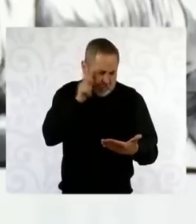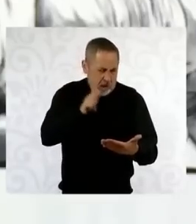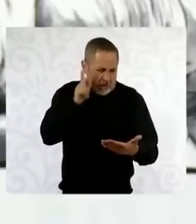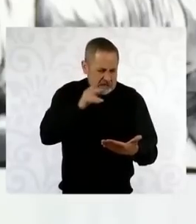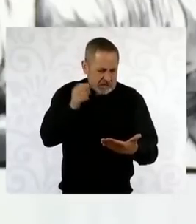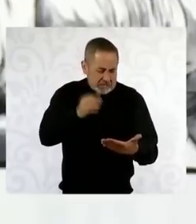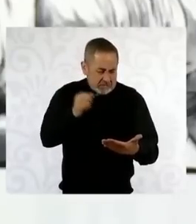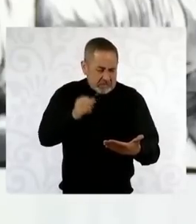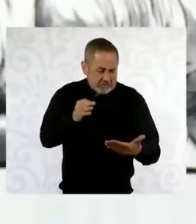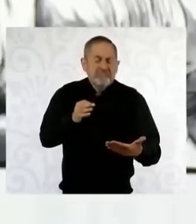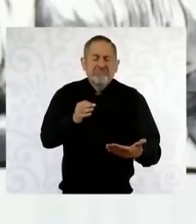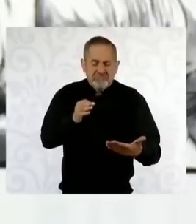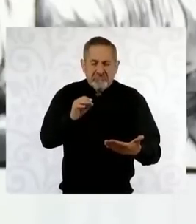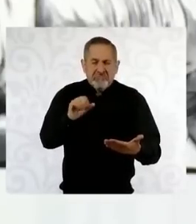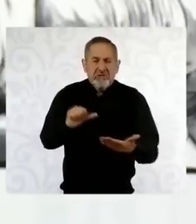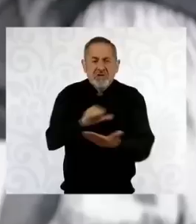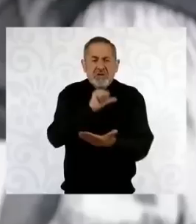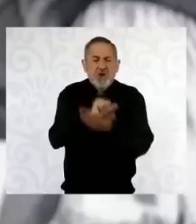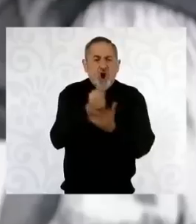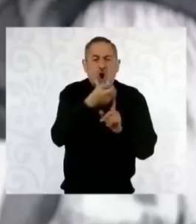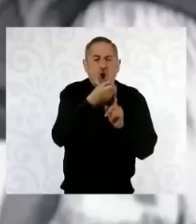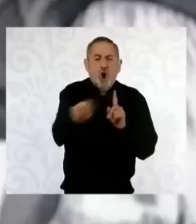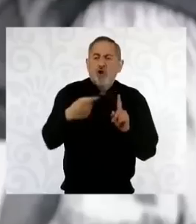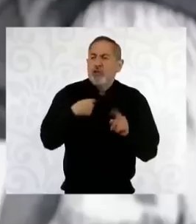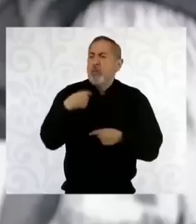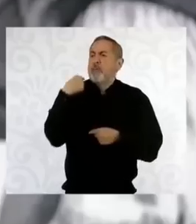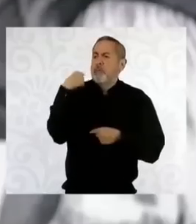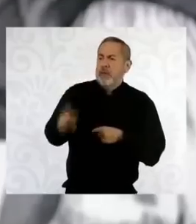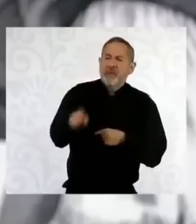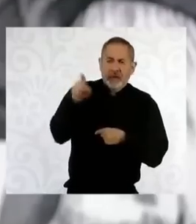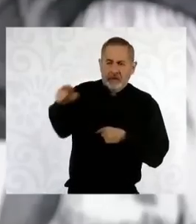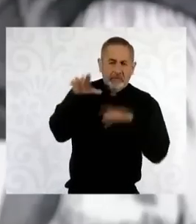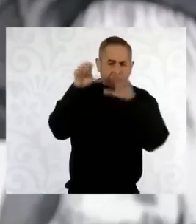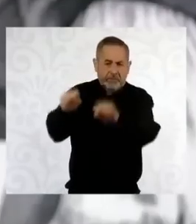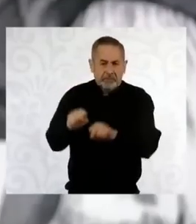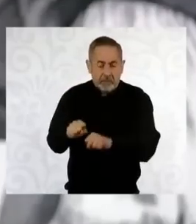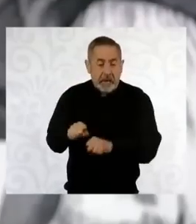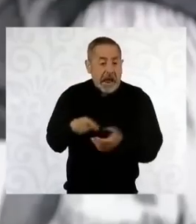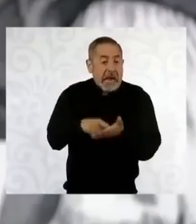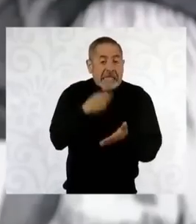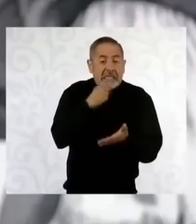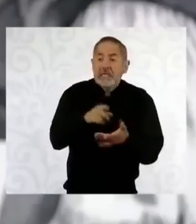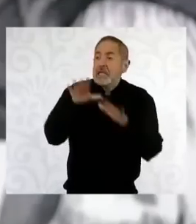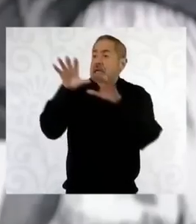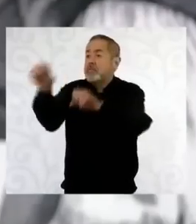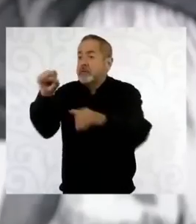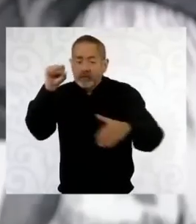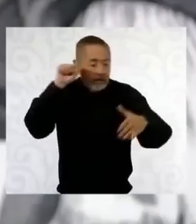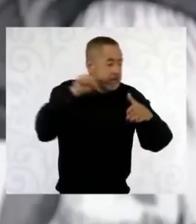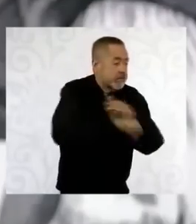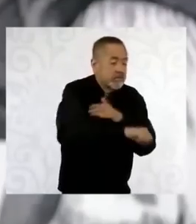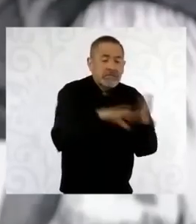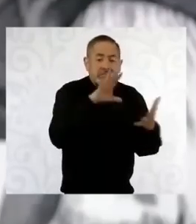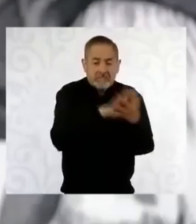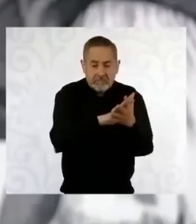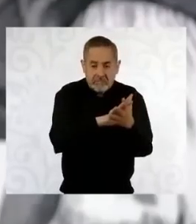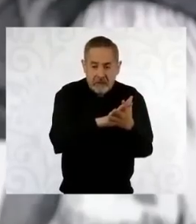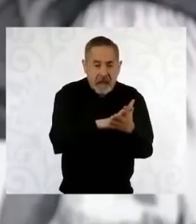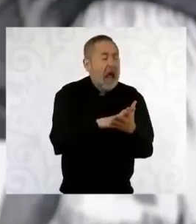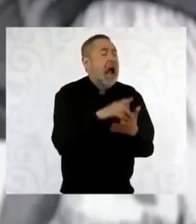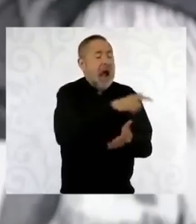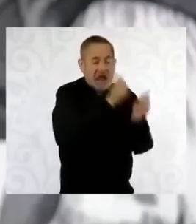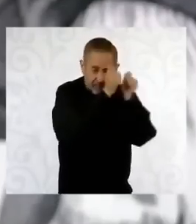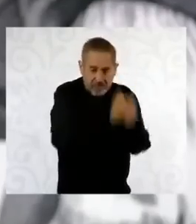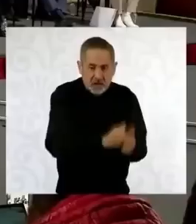presunto delincuente tiene que librar su condena dentro de prisión, dentro de un centro de